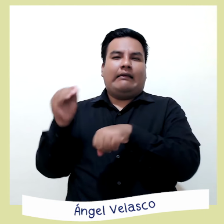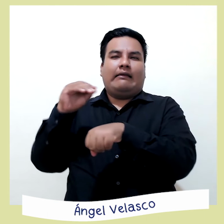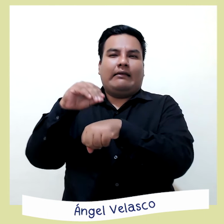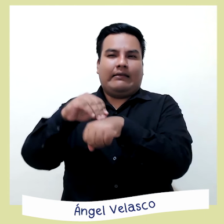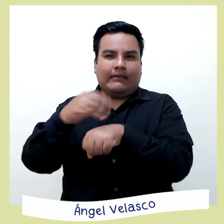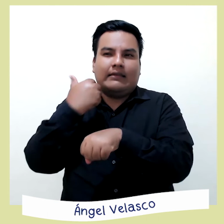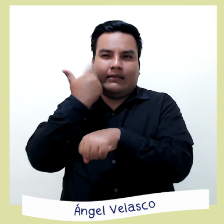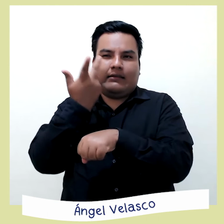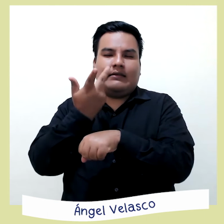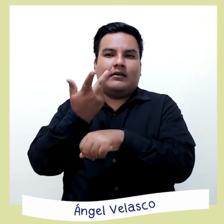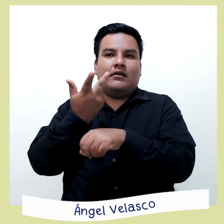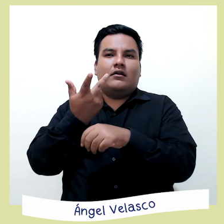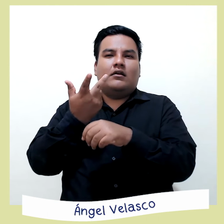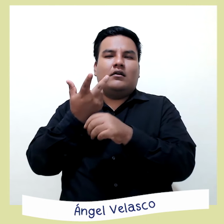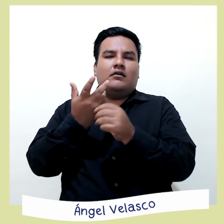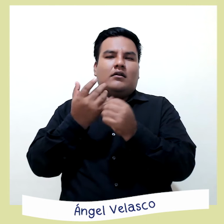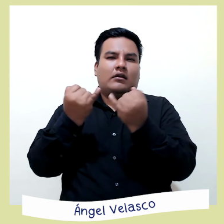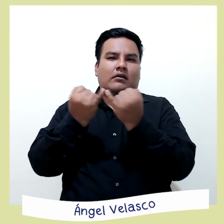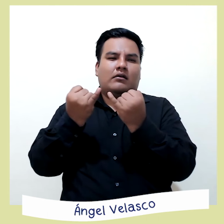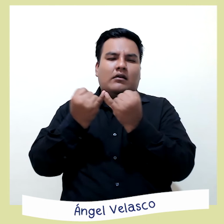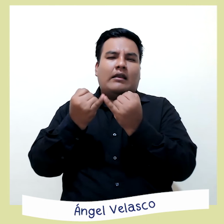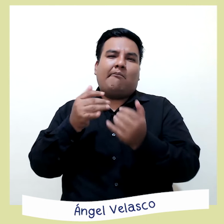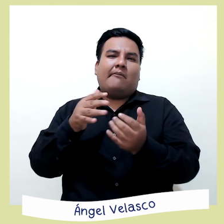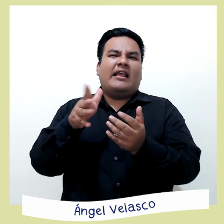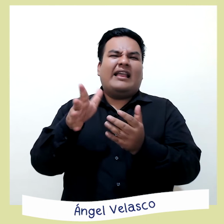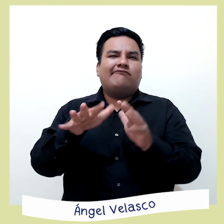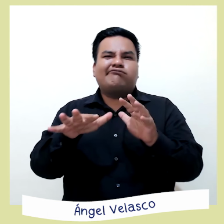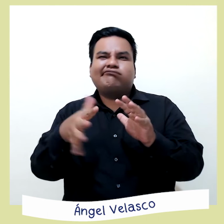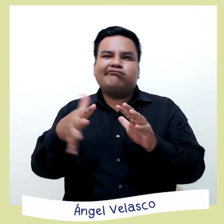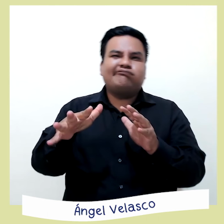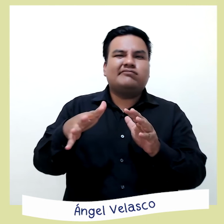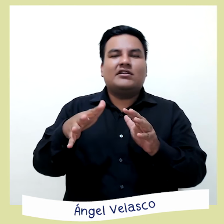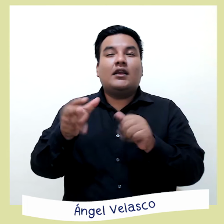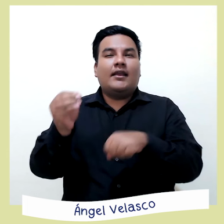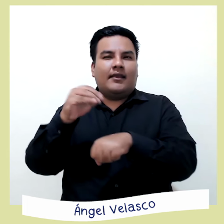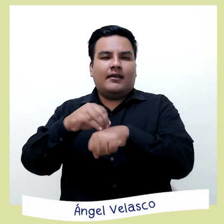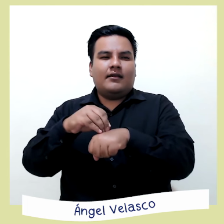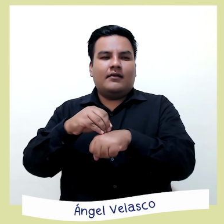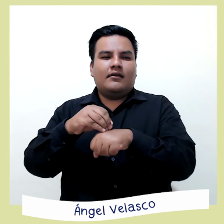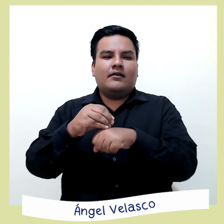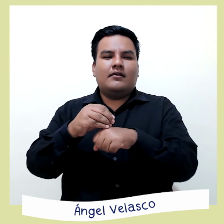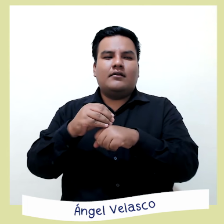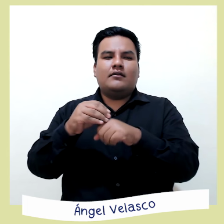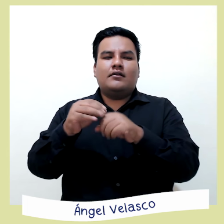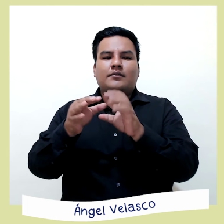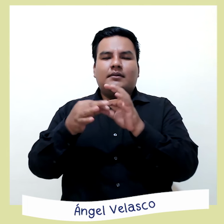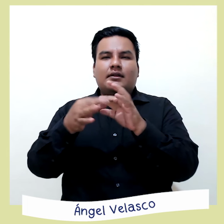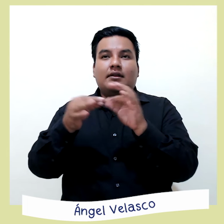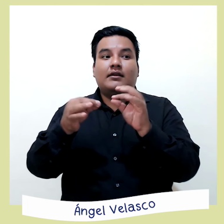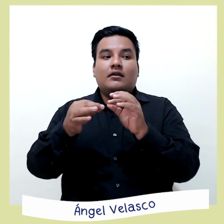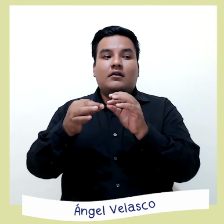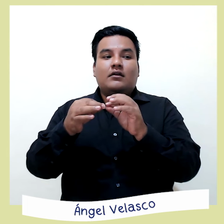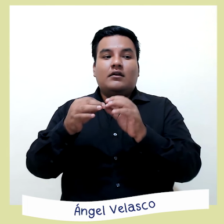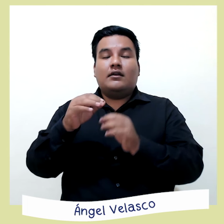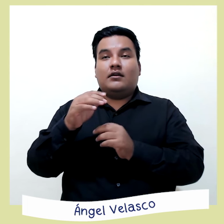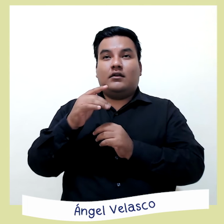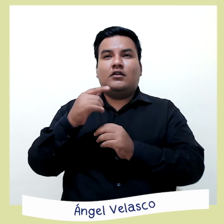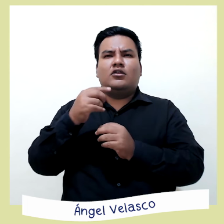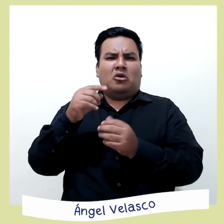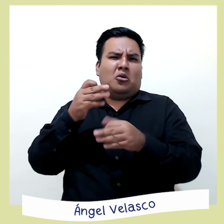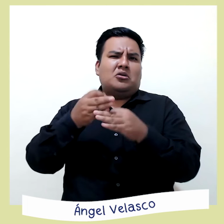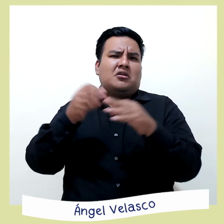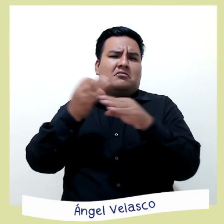acentúa? ¿Qué nos puedes contar? Bueno, yo quisiera hacer una acotación a la anterior pregunta, quedó